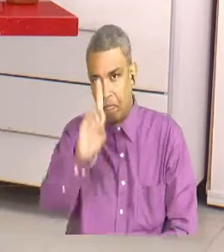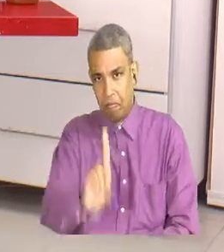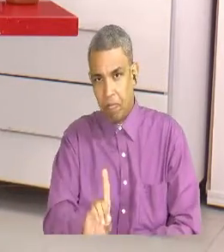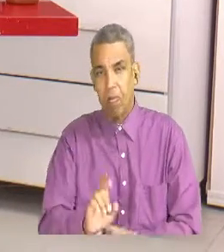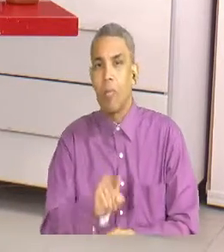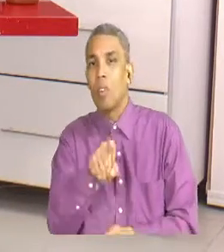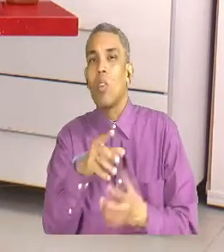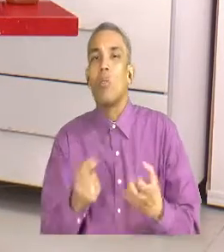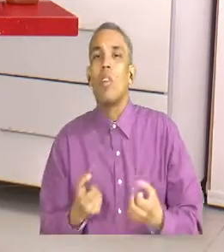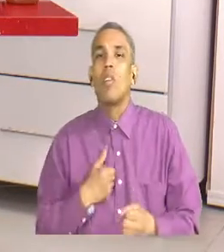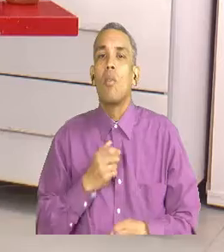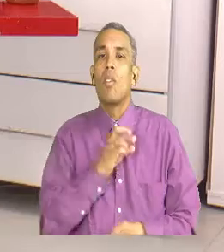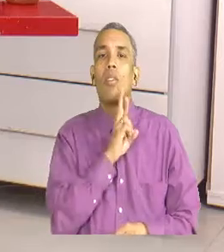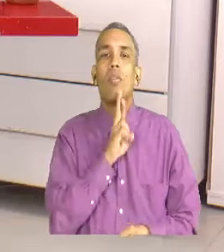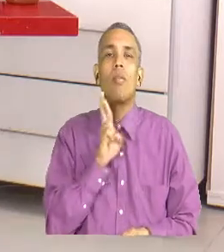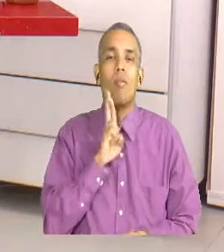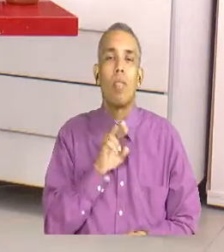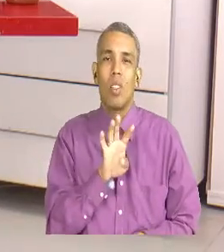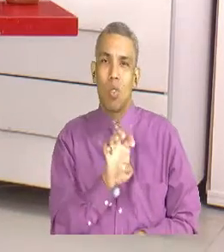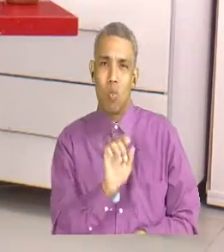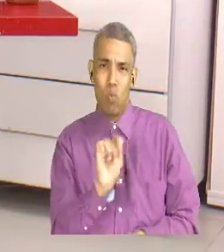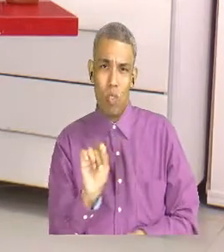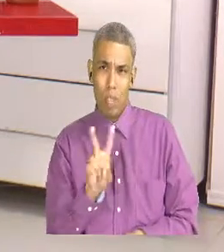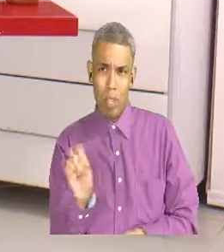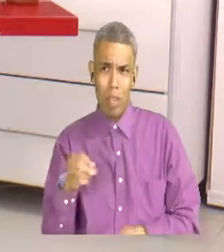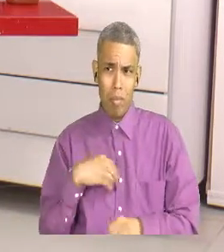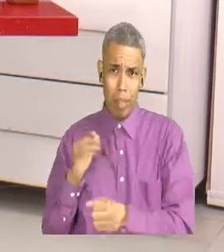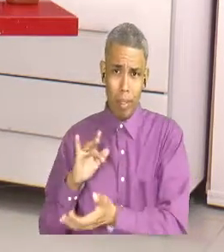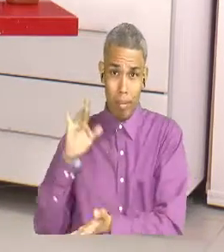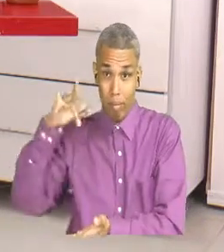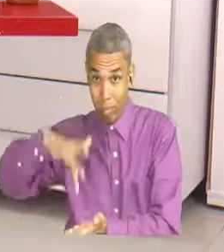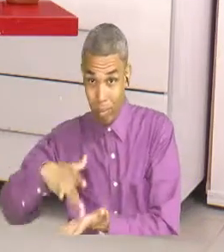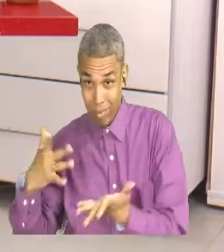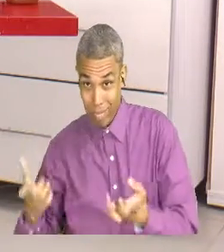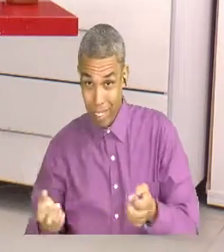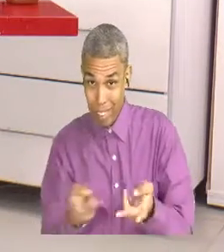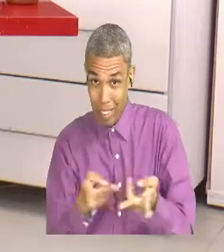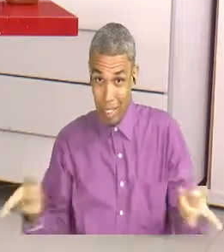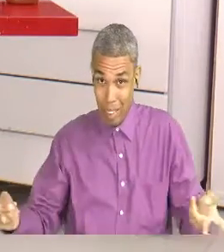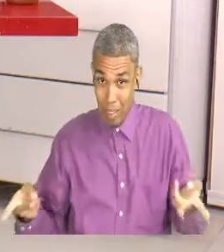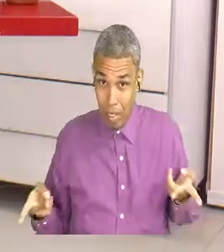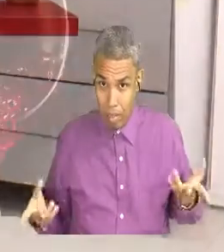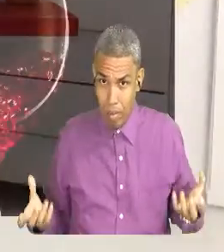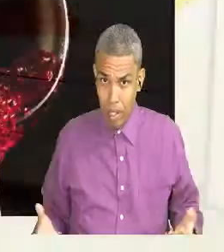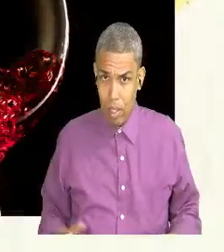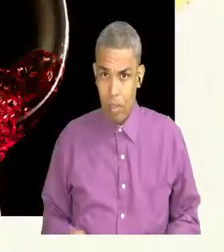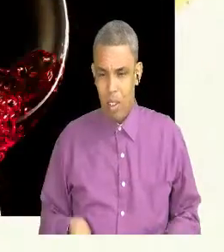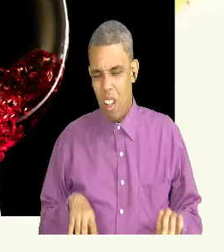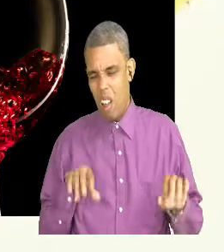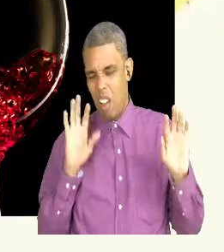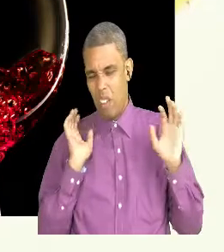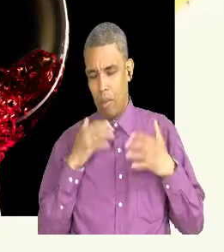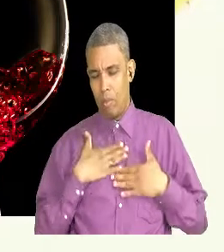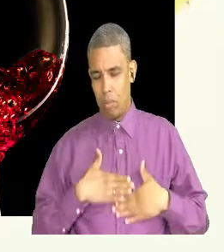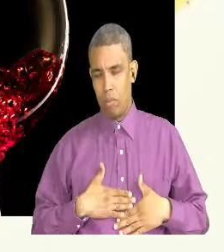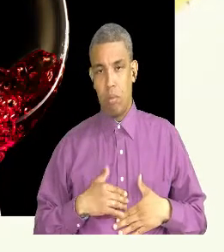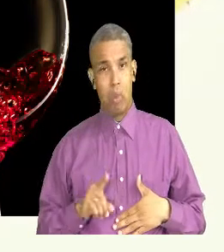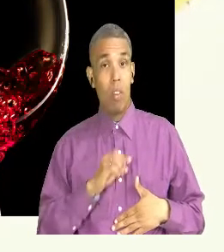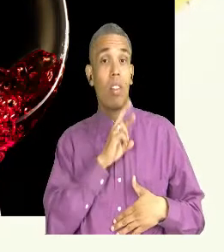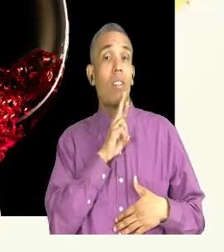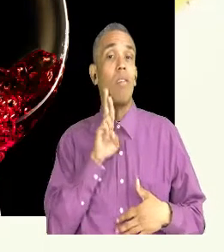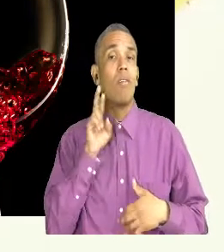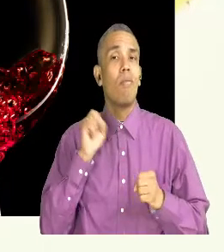puedan ir a degustar. Si de pronto no quieren hacerlo en casa y quieren un ambiente diferente, tradicional, salir de su zona de confort, pues bueno, vaya, háganlo precisamente